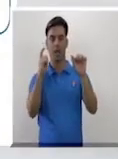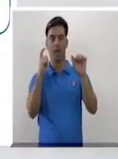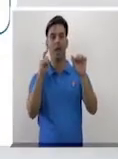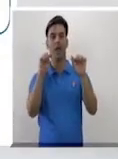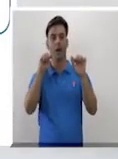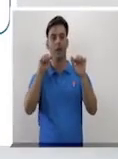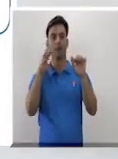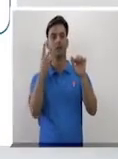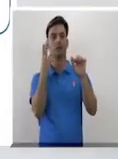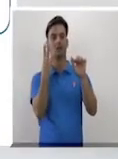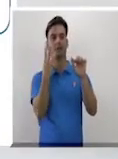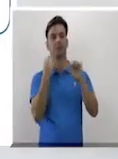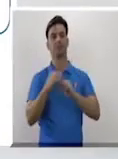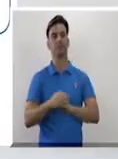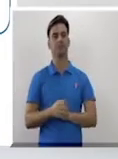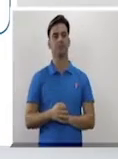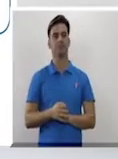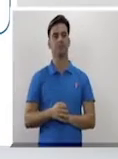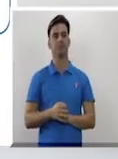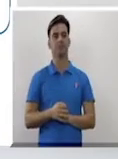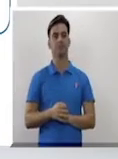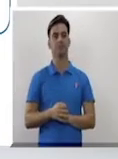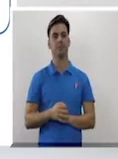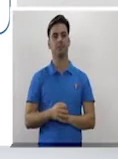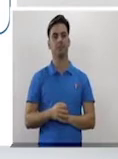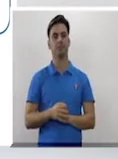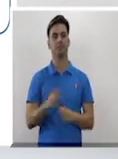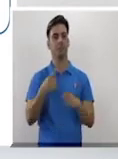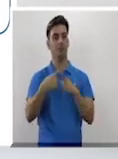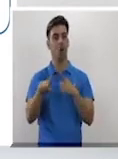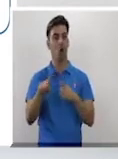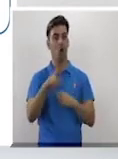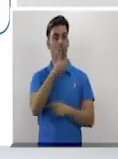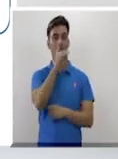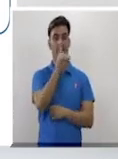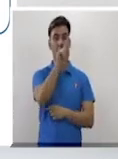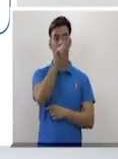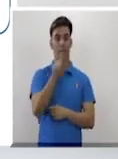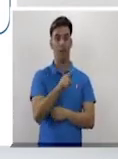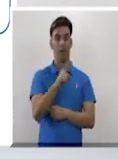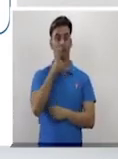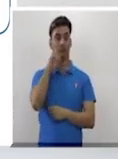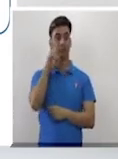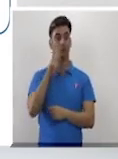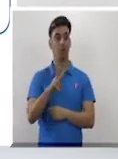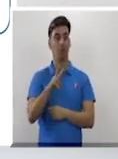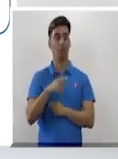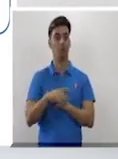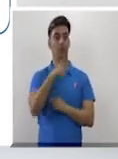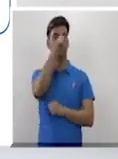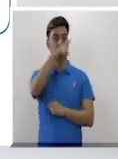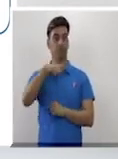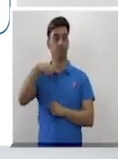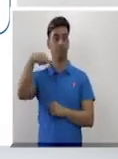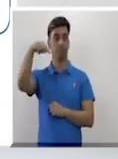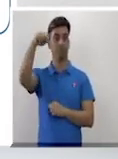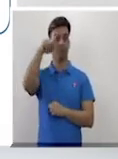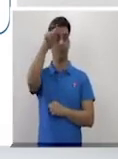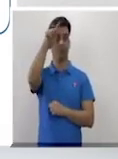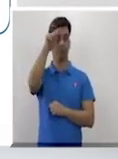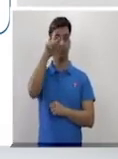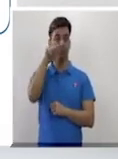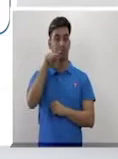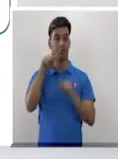Y el inciso D dice, la imagen de la función P es y que pertenece a los reales con y mayor o igual